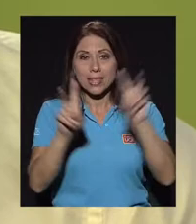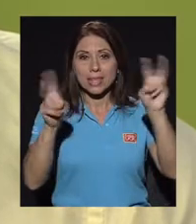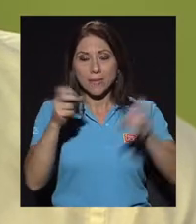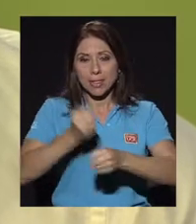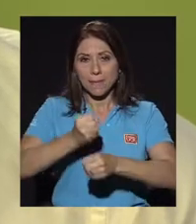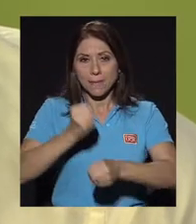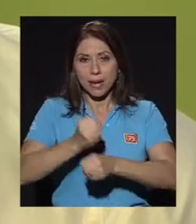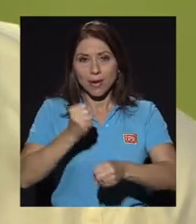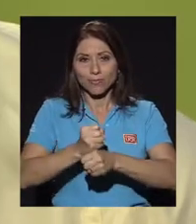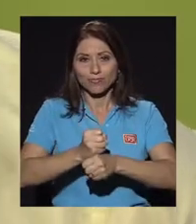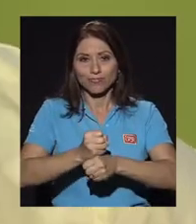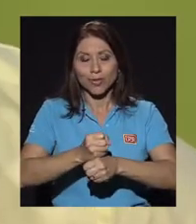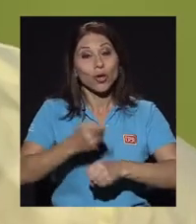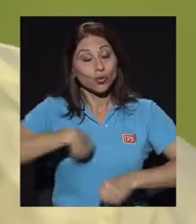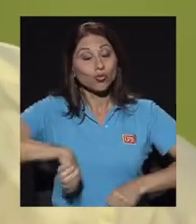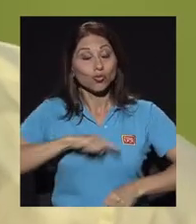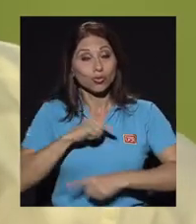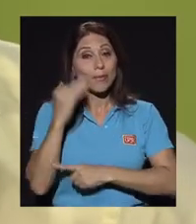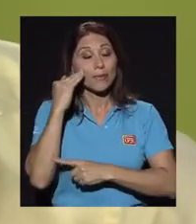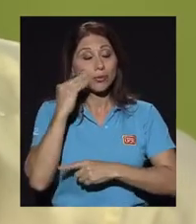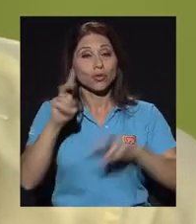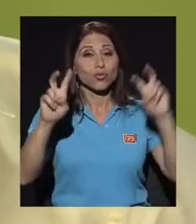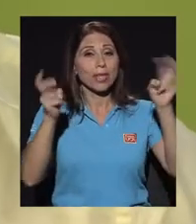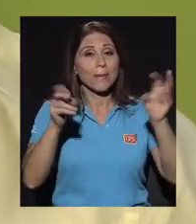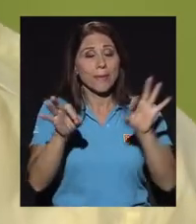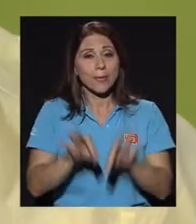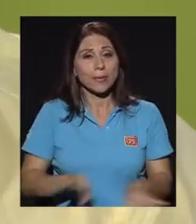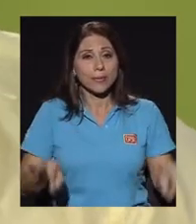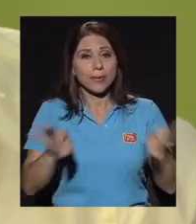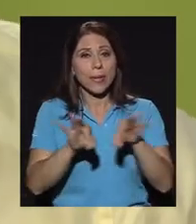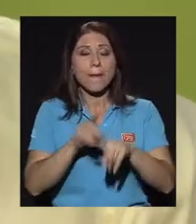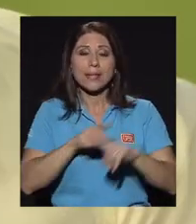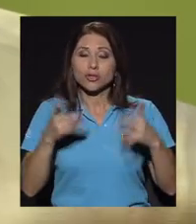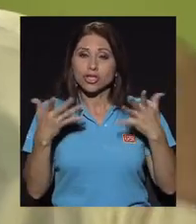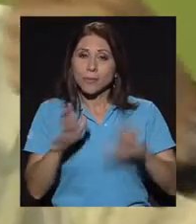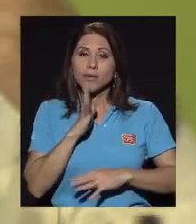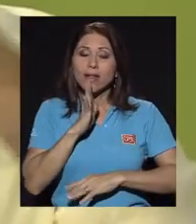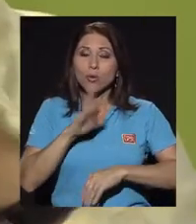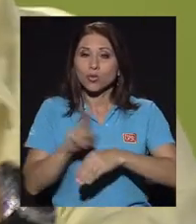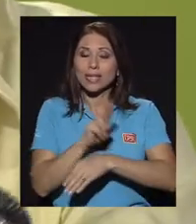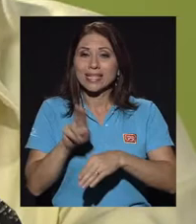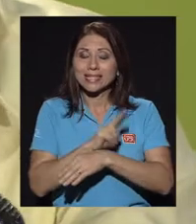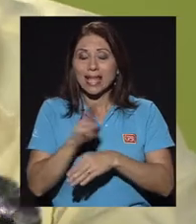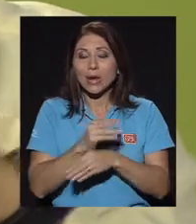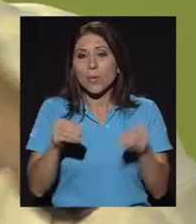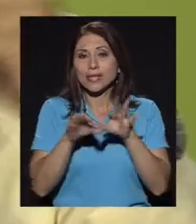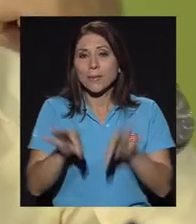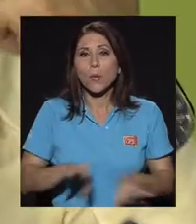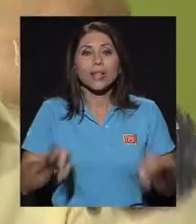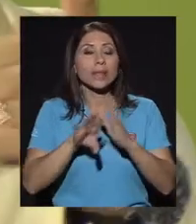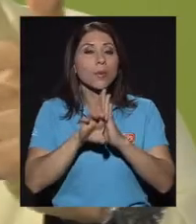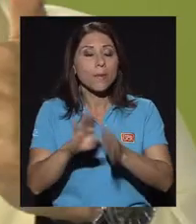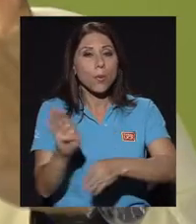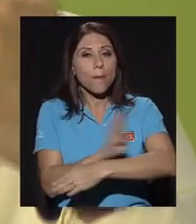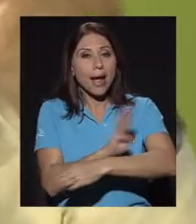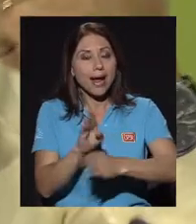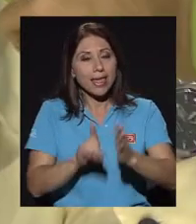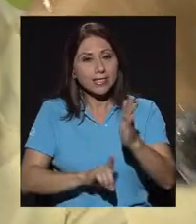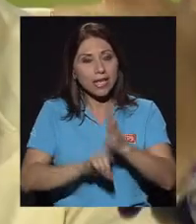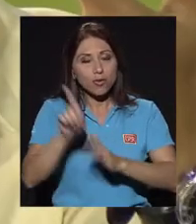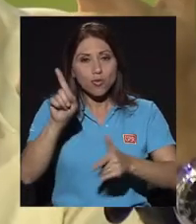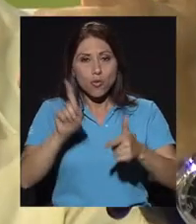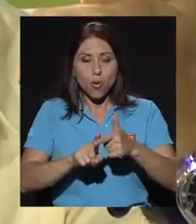empleo, no podemos obviar de que es un tema estructural, pero hemos hablado sobre utilizar las plataformas más importantes como banca de